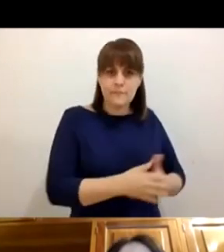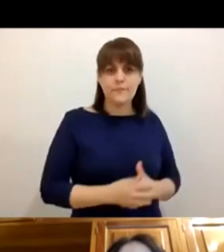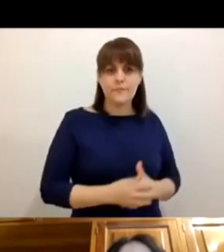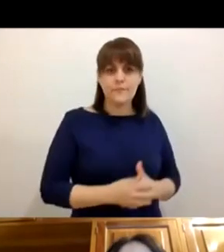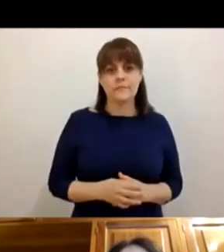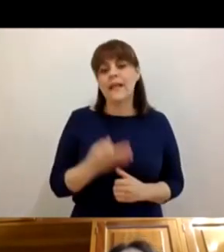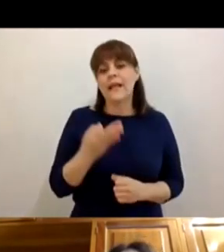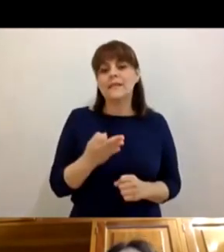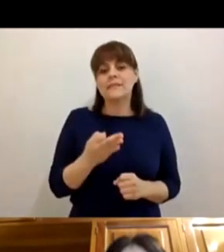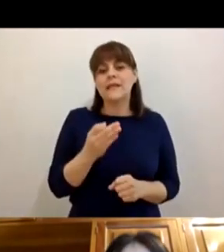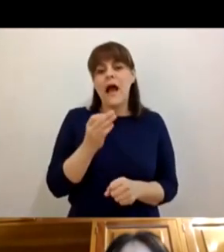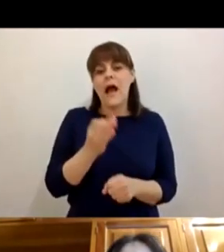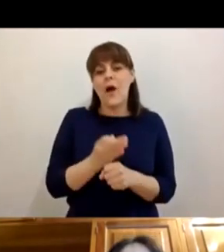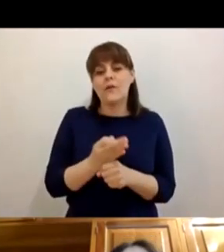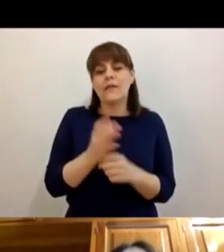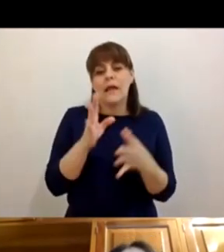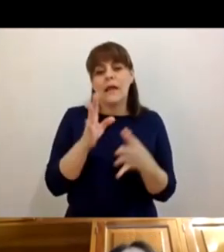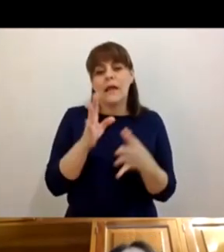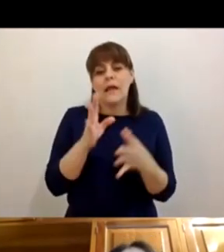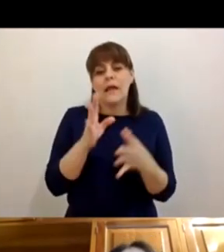para pasar el testimonio.